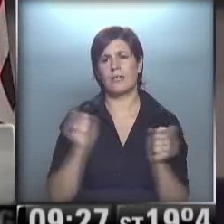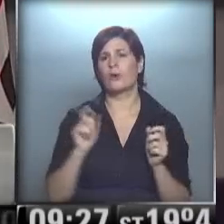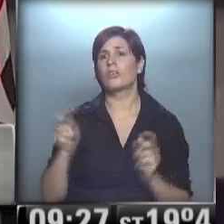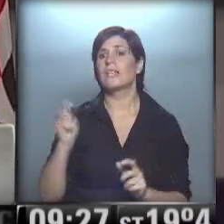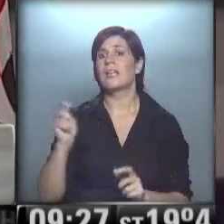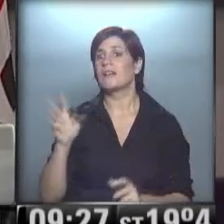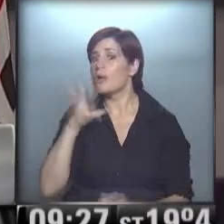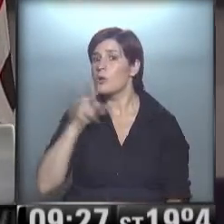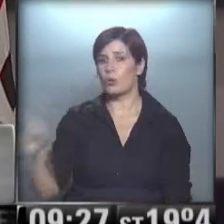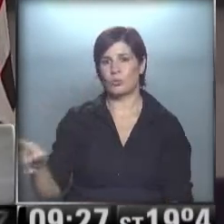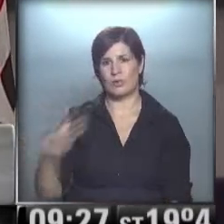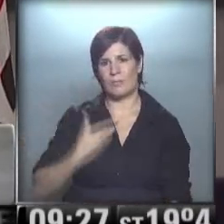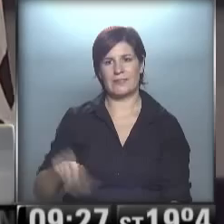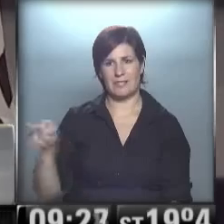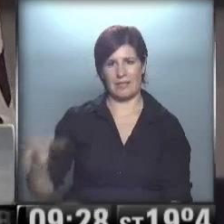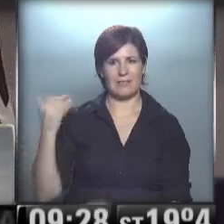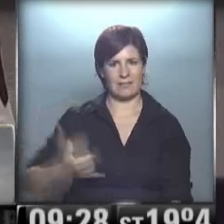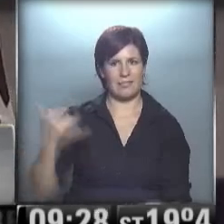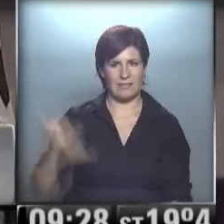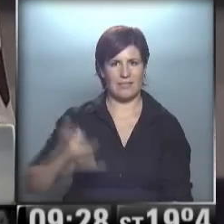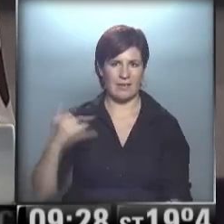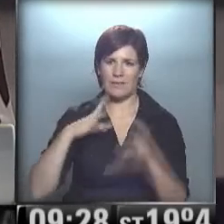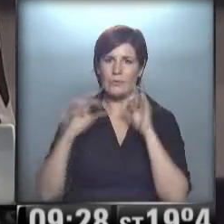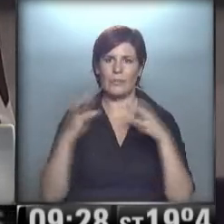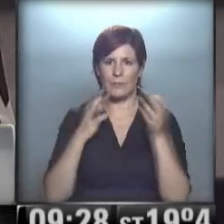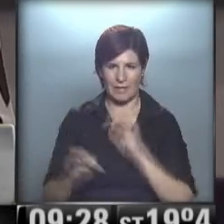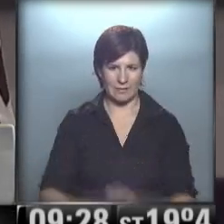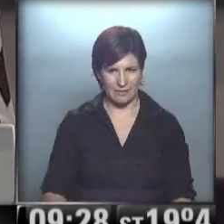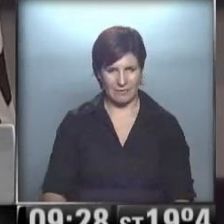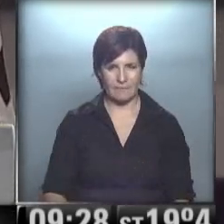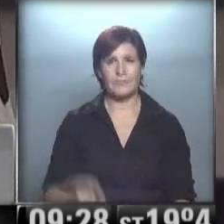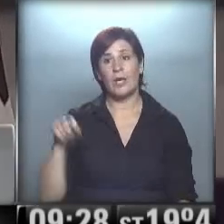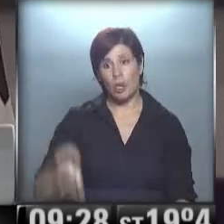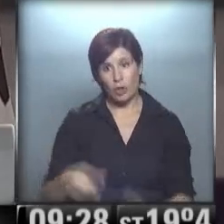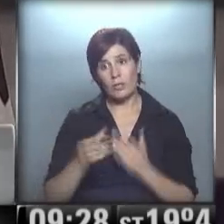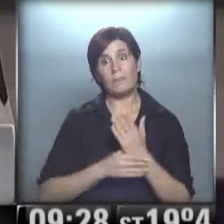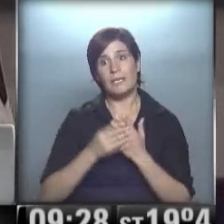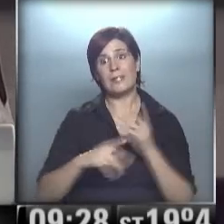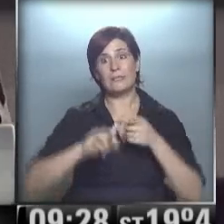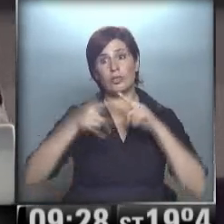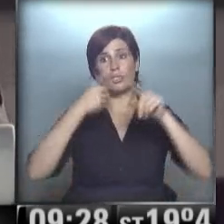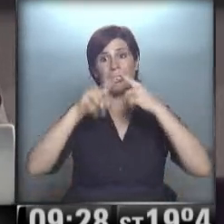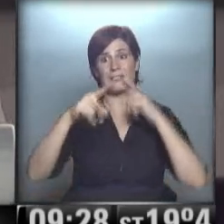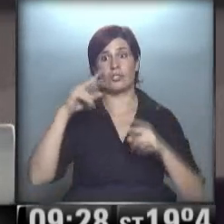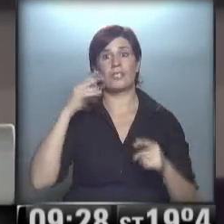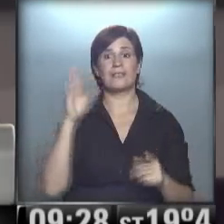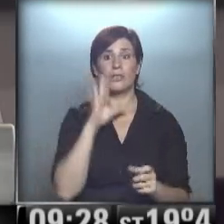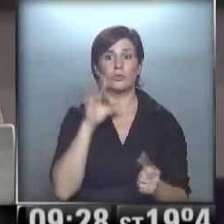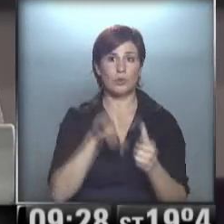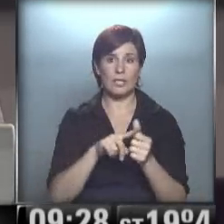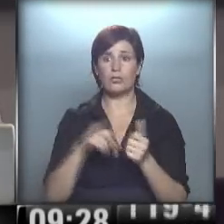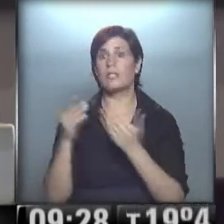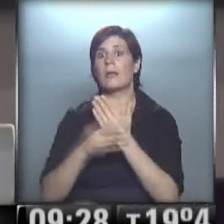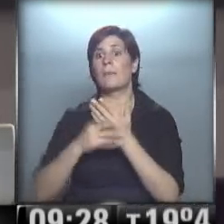tiene Putin vamos a ver cómo sigue hoy se reúnen el canciller de Estados Unidos y el de Rusia para ver si pueden